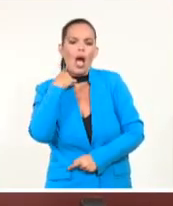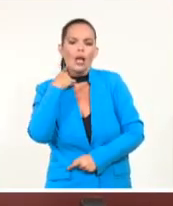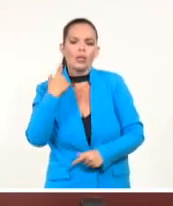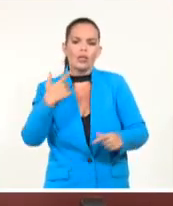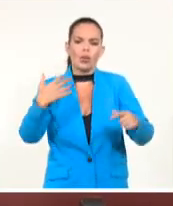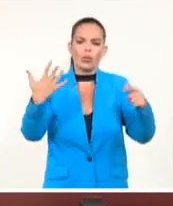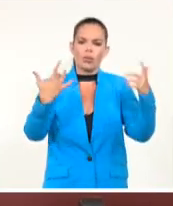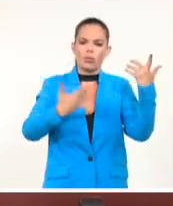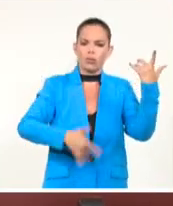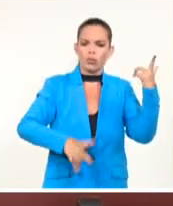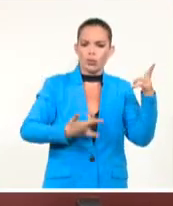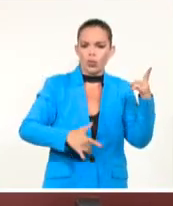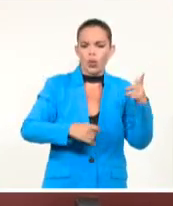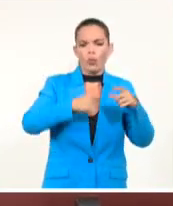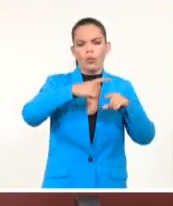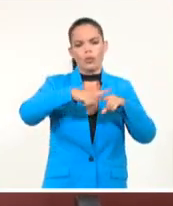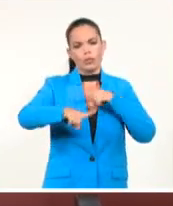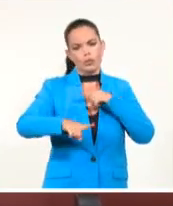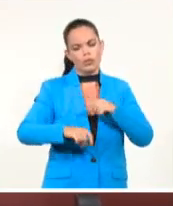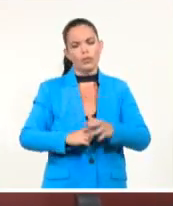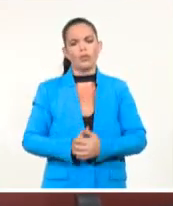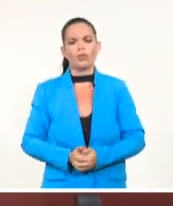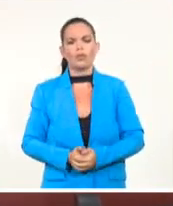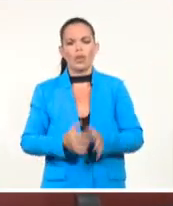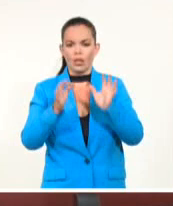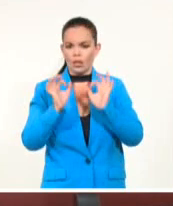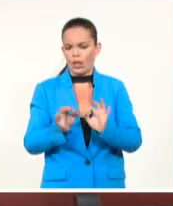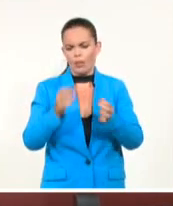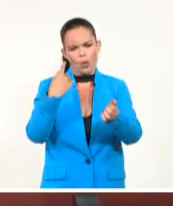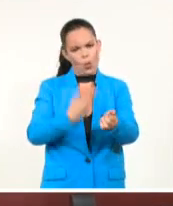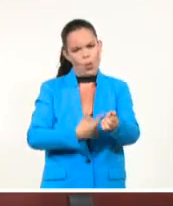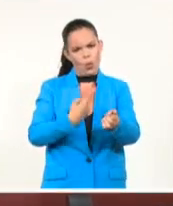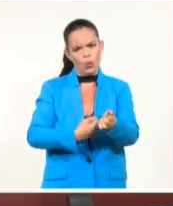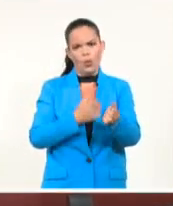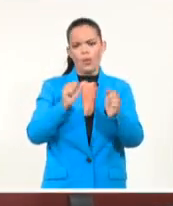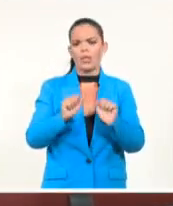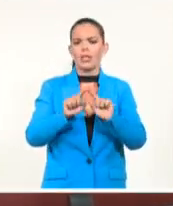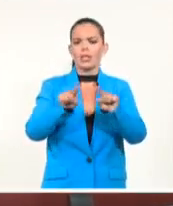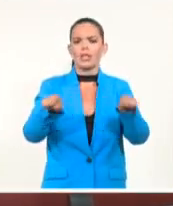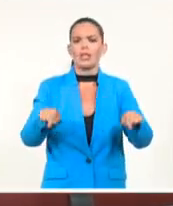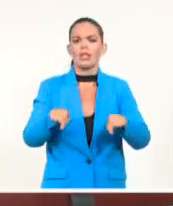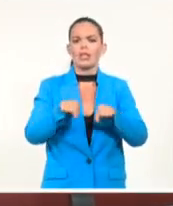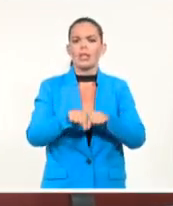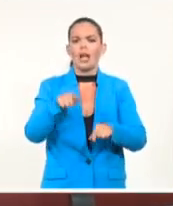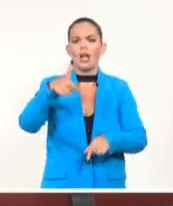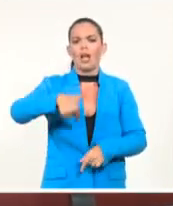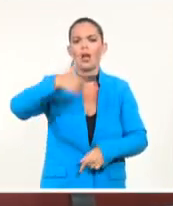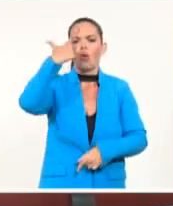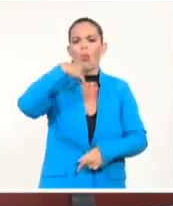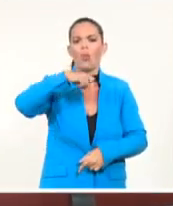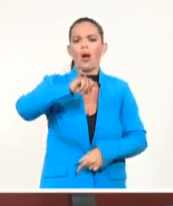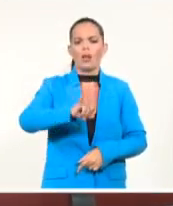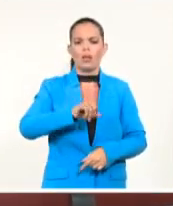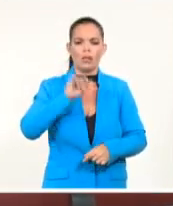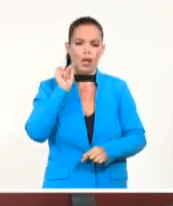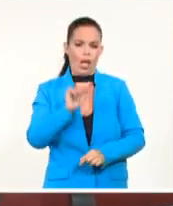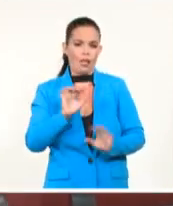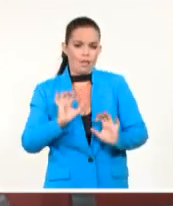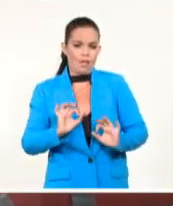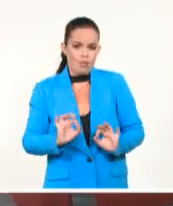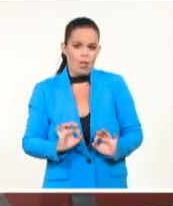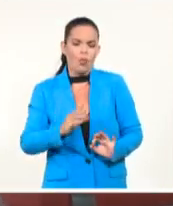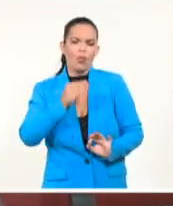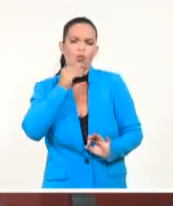Matanzas. Será, como siempre, en la Sala Huay. No, todavía no hemos definido la fecha, pero pensamos que sea la